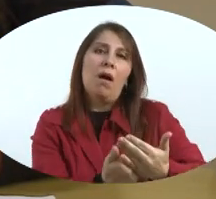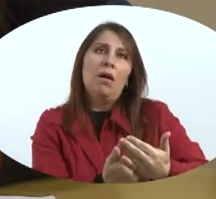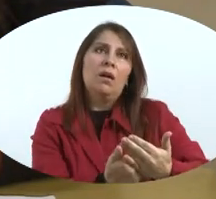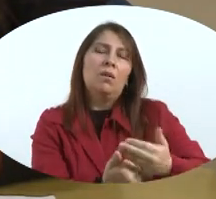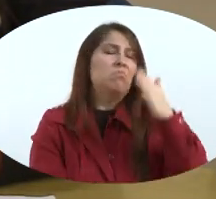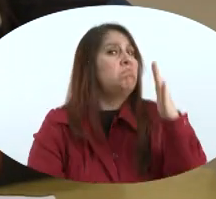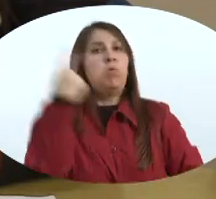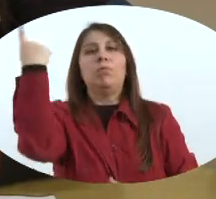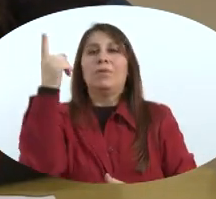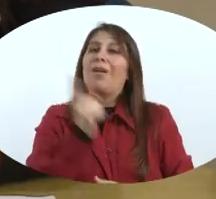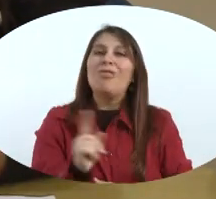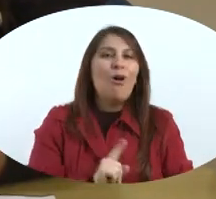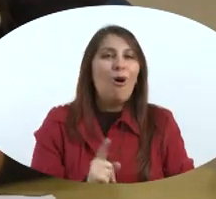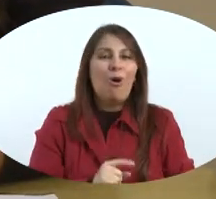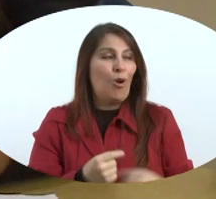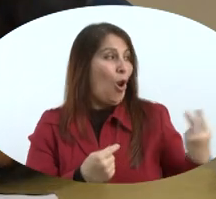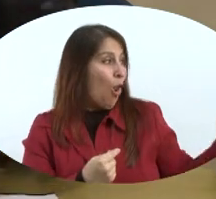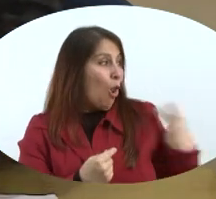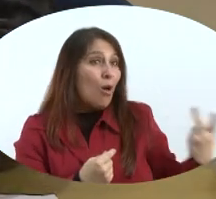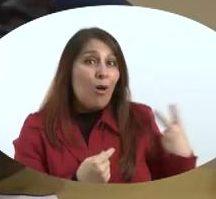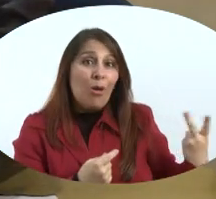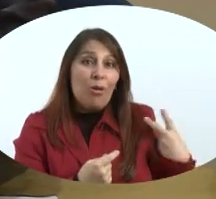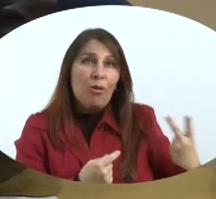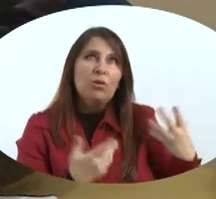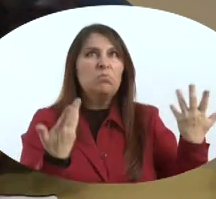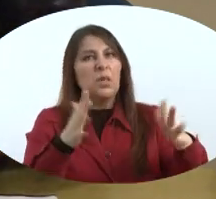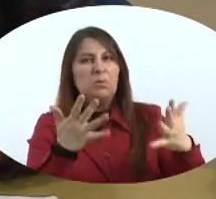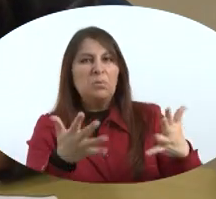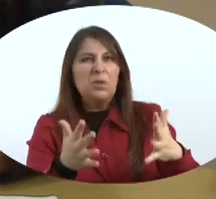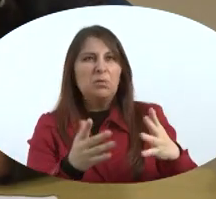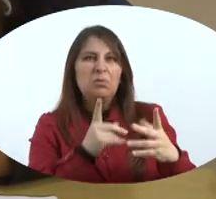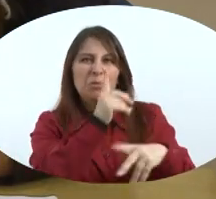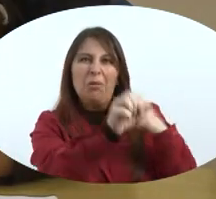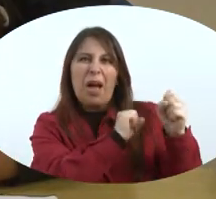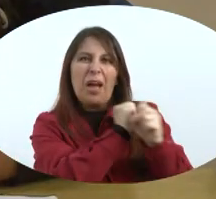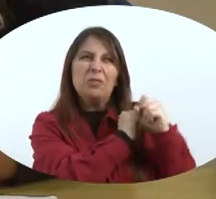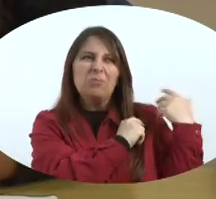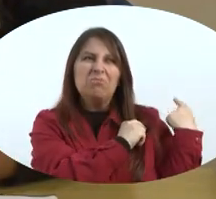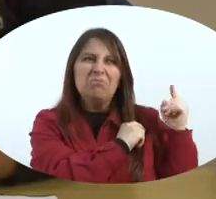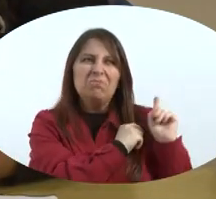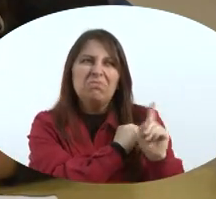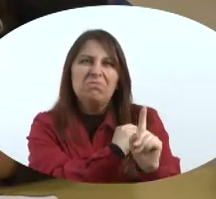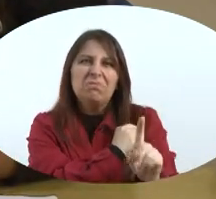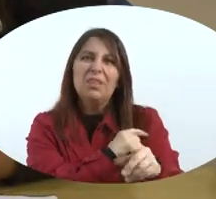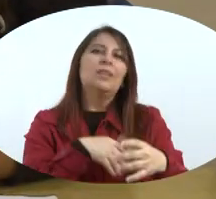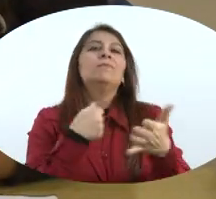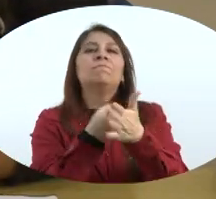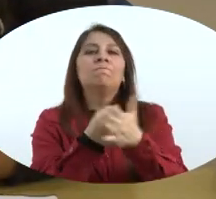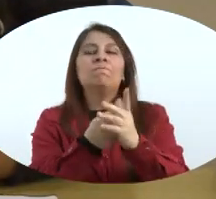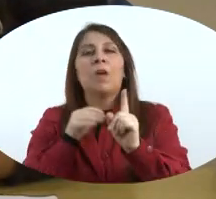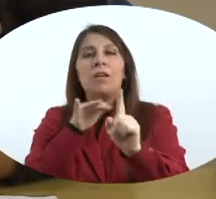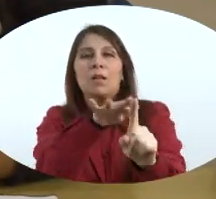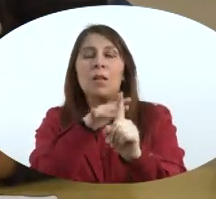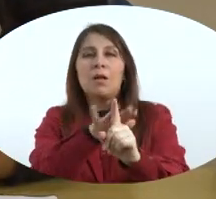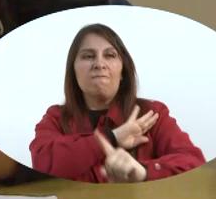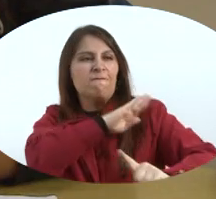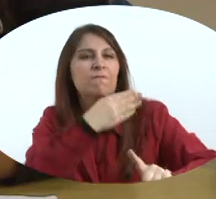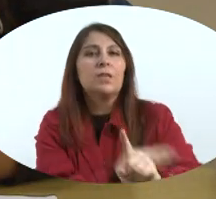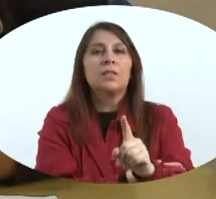a la mañana nosotros con catherine llevamos también unos cuantos años intentando fortalecer lo que es el movimiento estudiantil